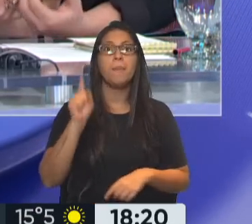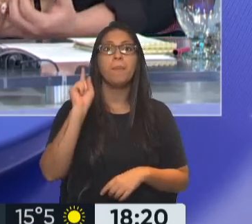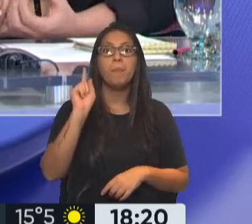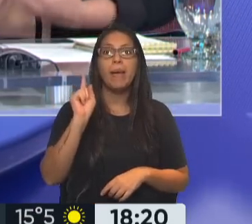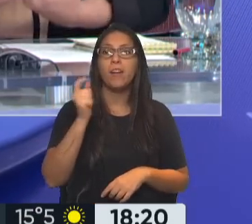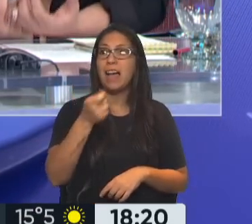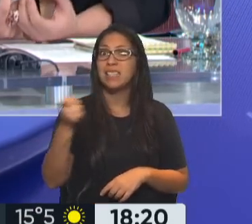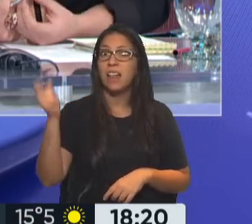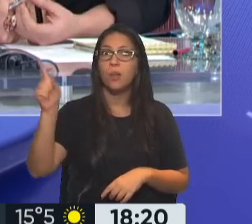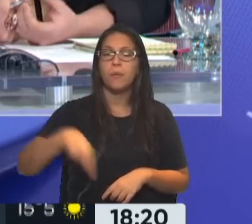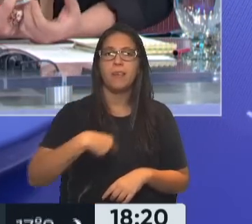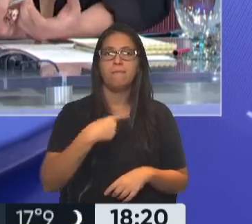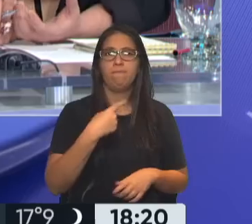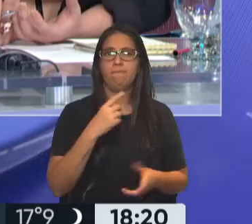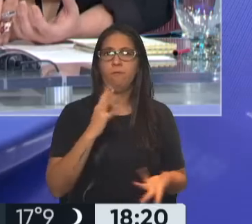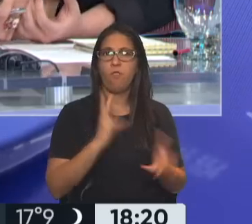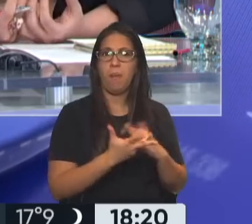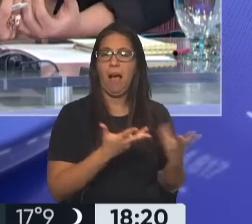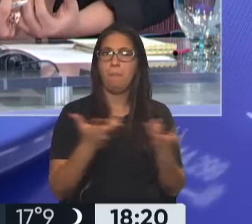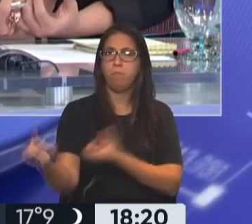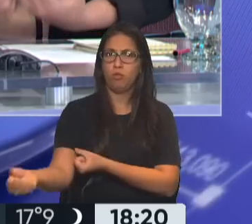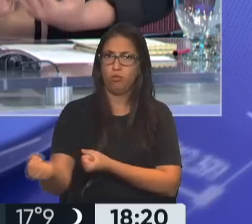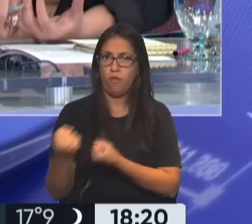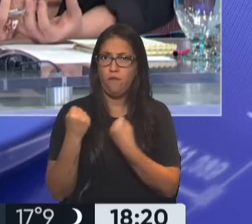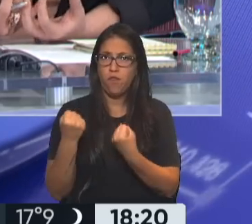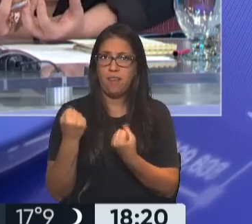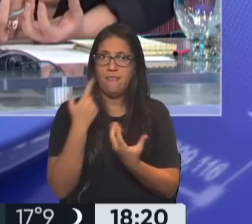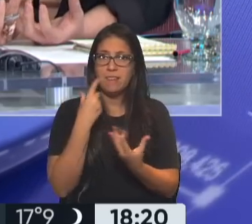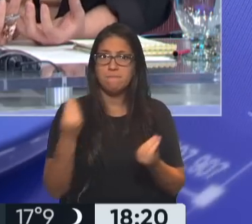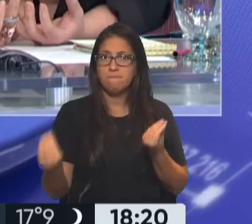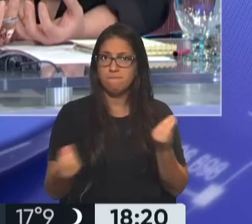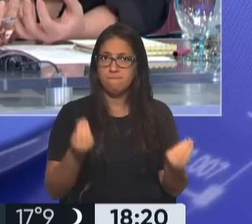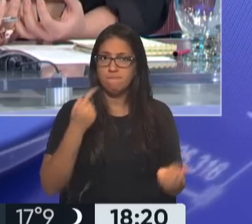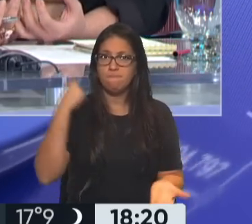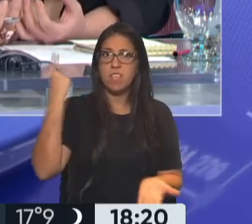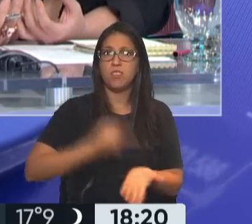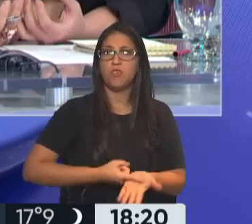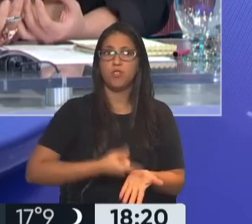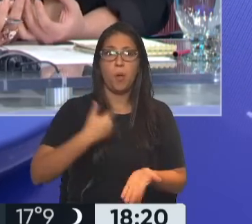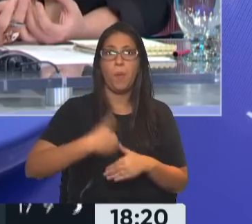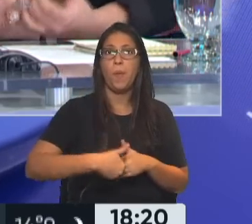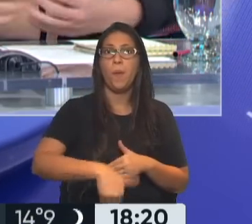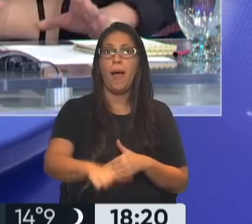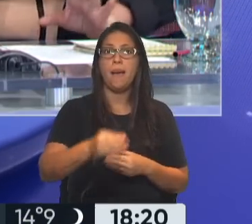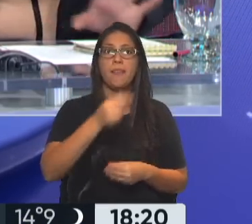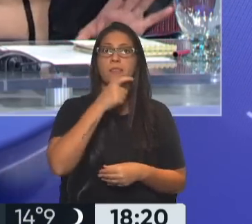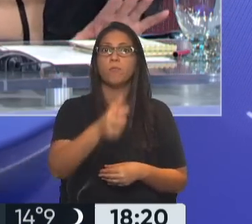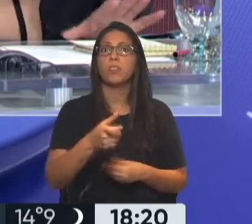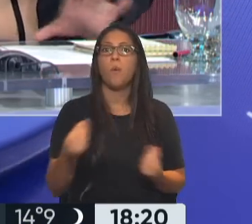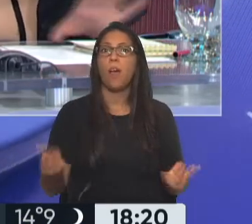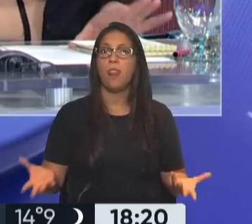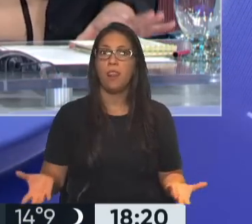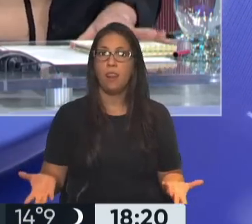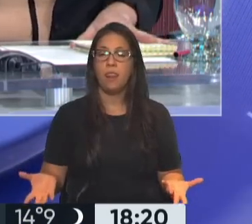asesinato, justamente un apoyo muy fuerte, y ver qué puede hacer, qué va a hacer Gabriel Boric para dar una respuesta. Sobre todo yo